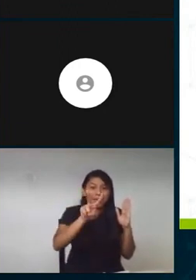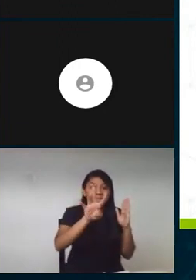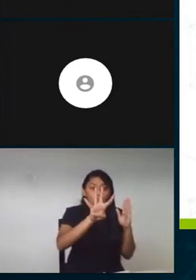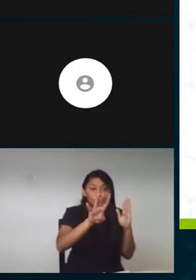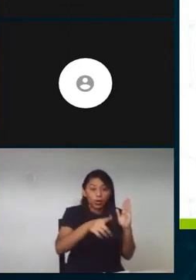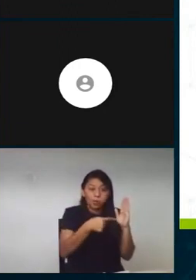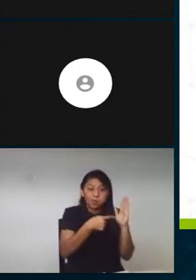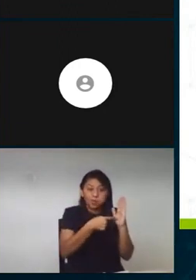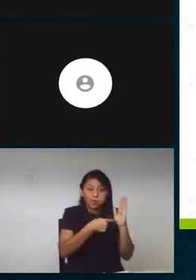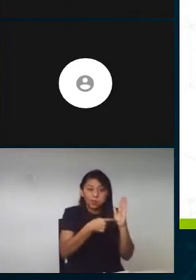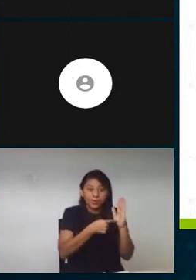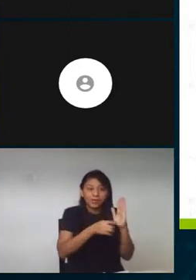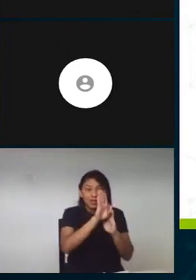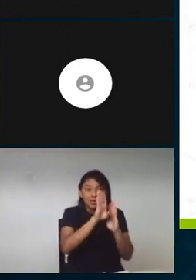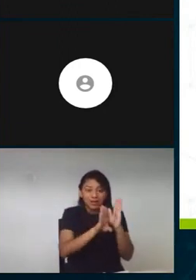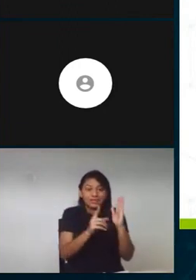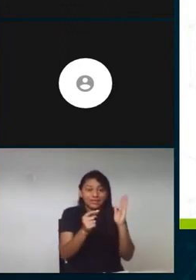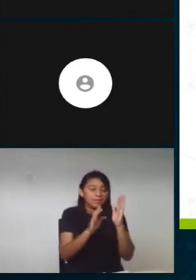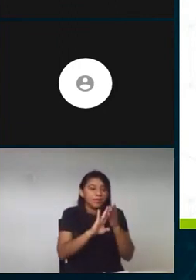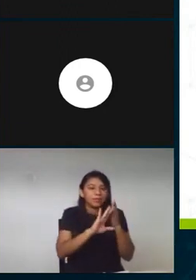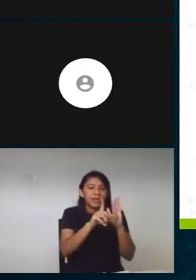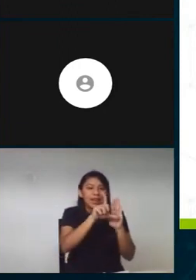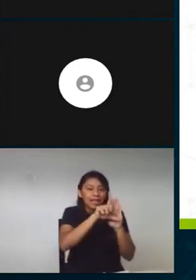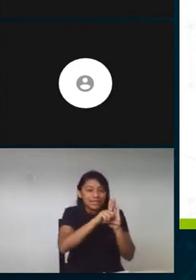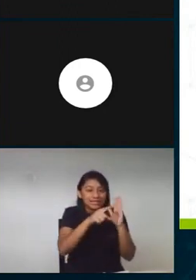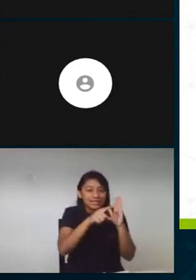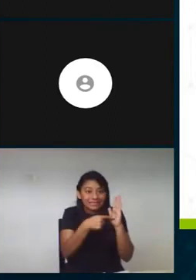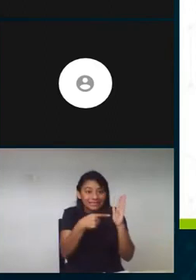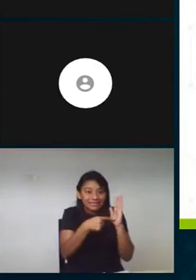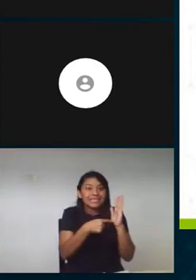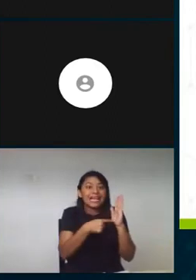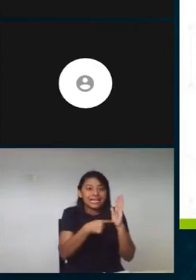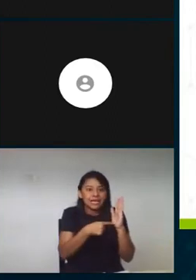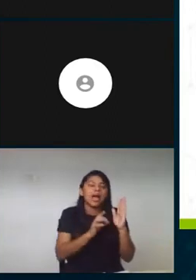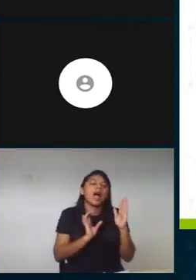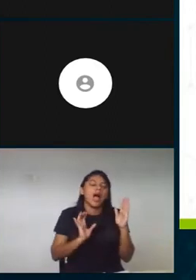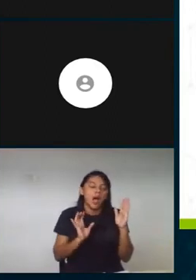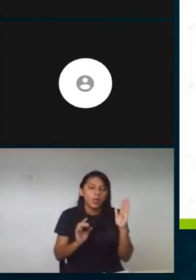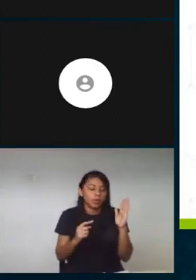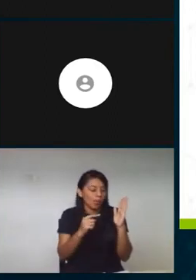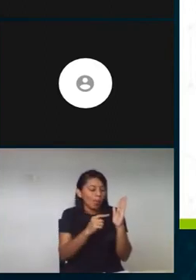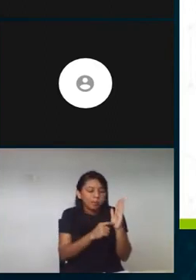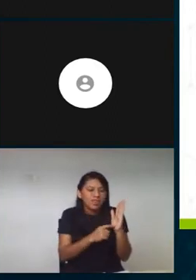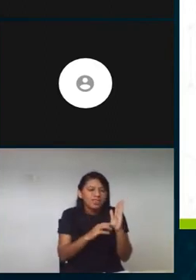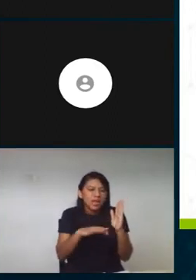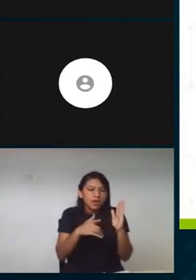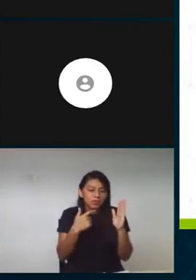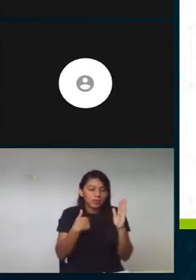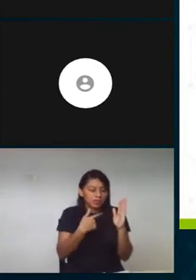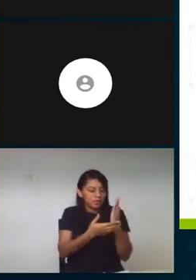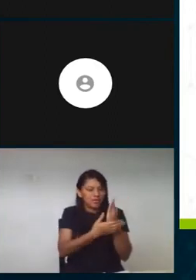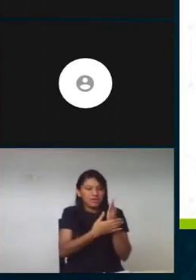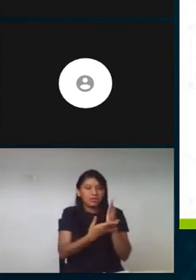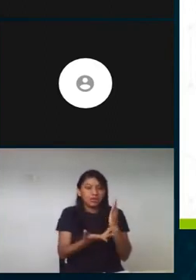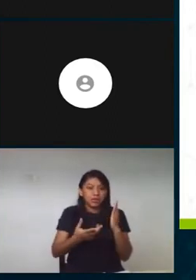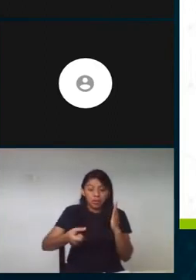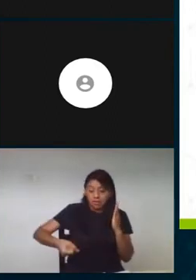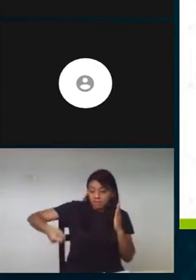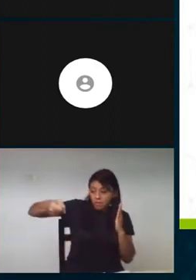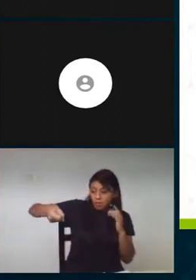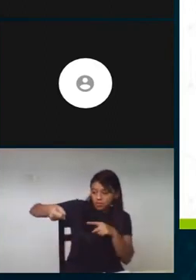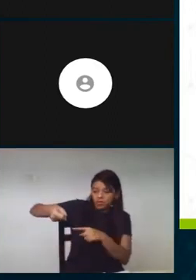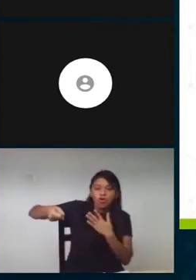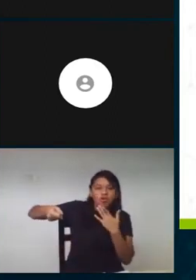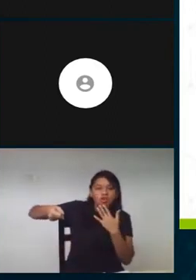se generalizó el manejo de las basuras, cómo va a ser su separación, el color de la bolsa, en dónde va